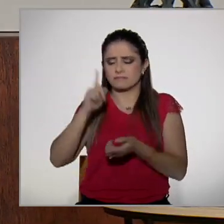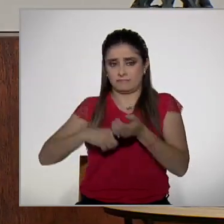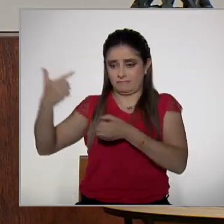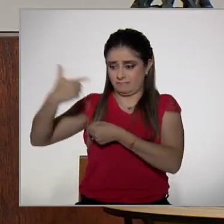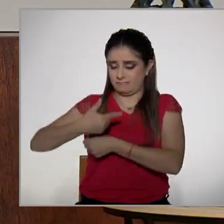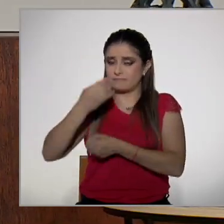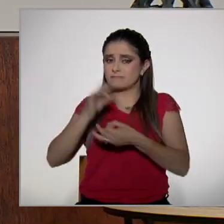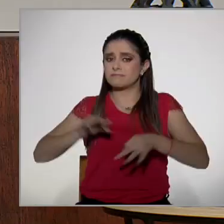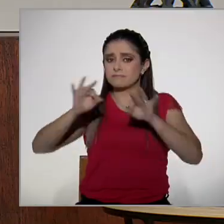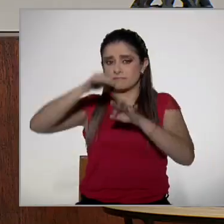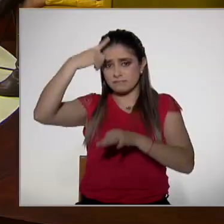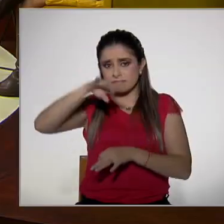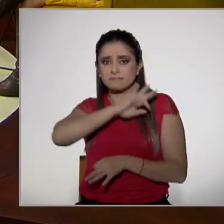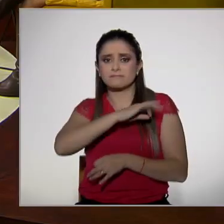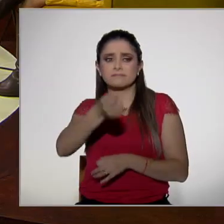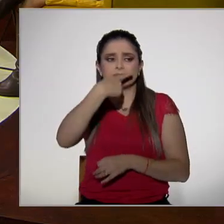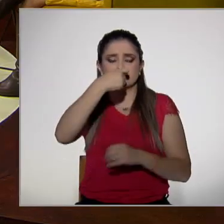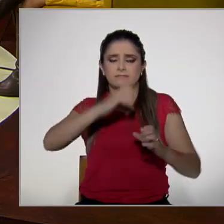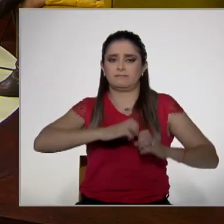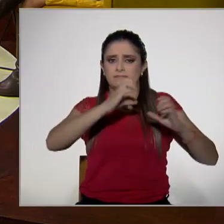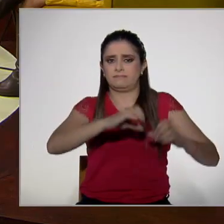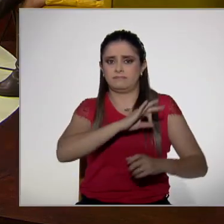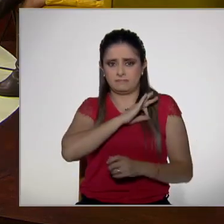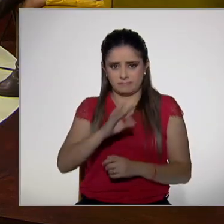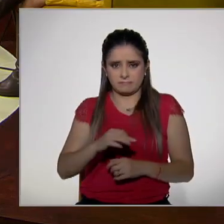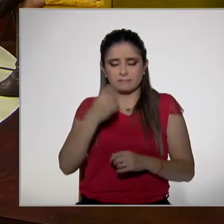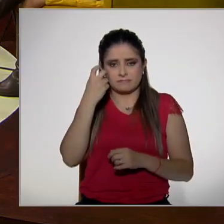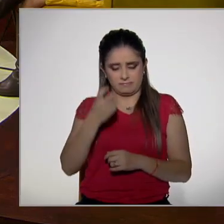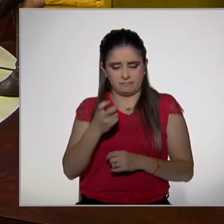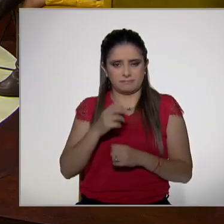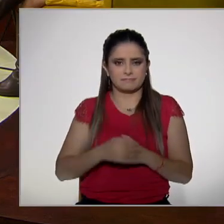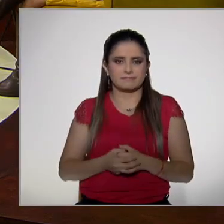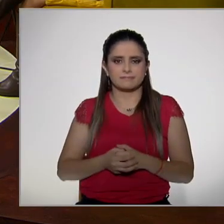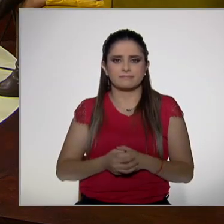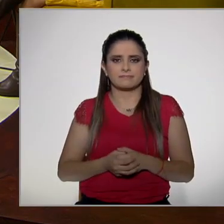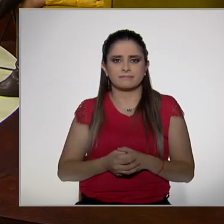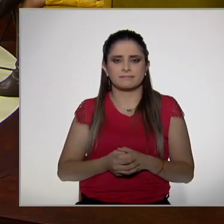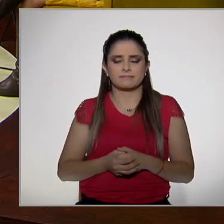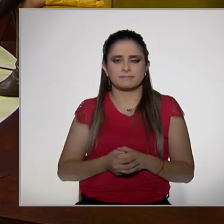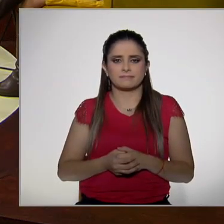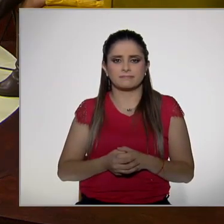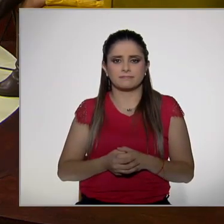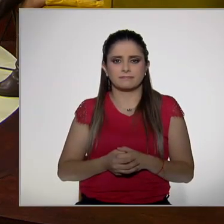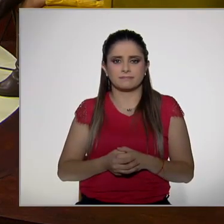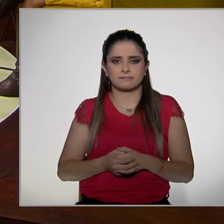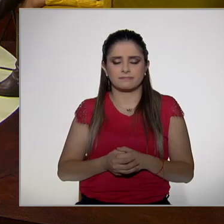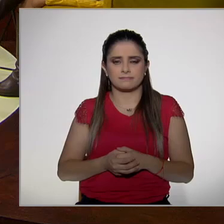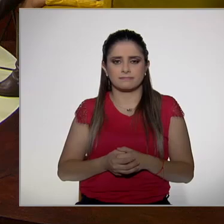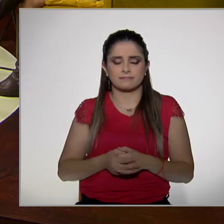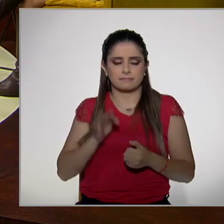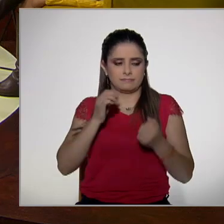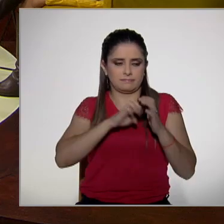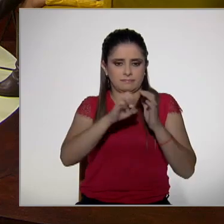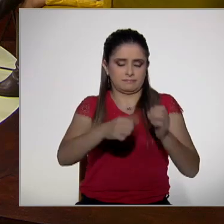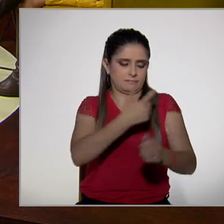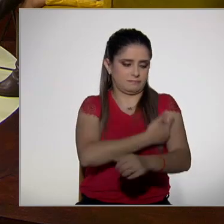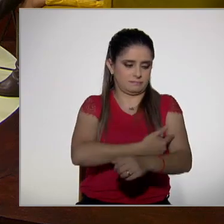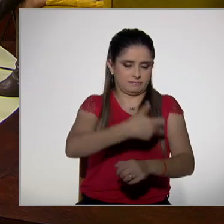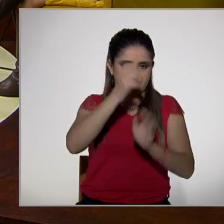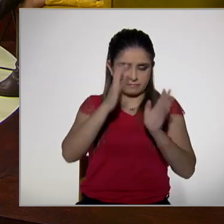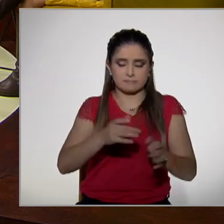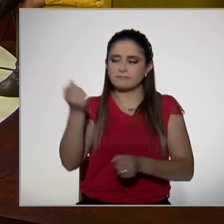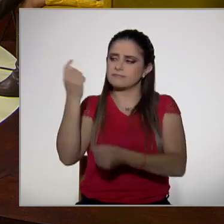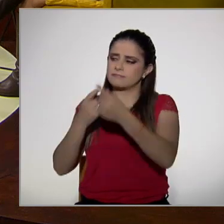persona entonces una biometría hemática es el pilar y de ahí nos ayudaremos a otro tipo de estudios que por ejemplo la gente